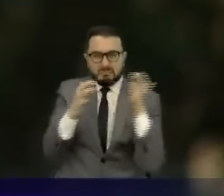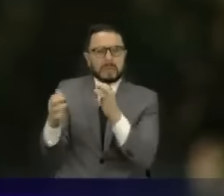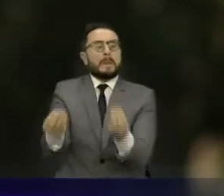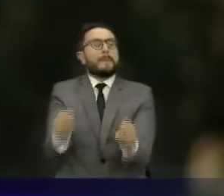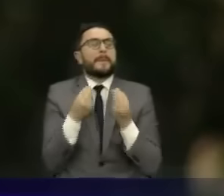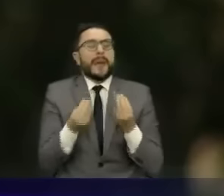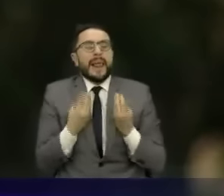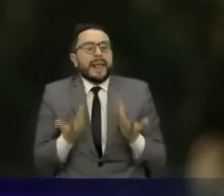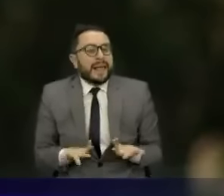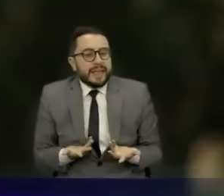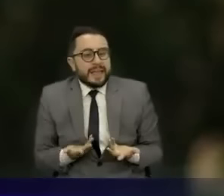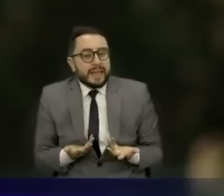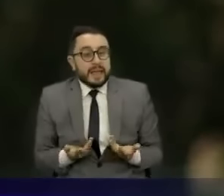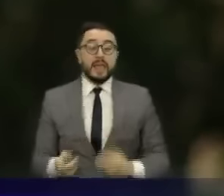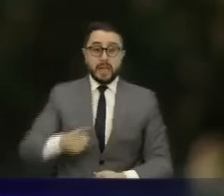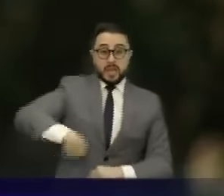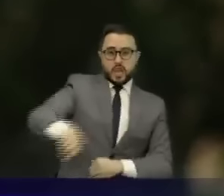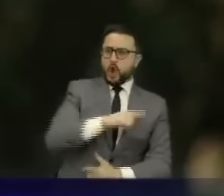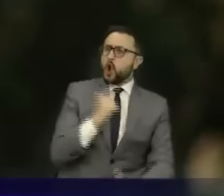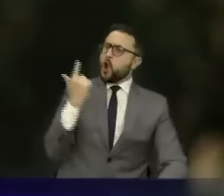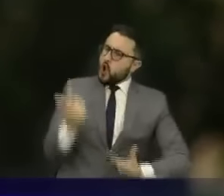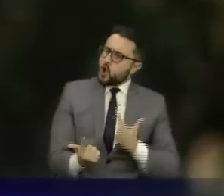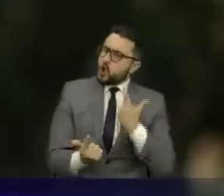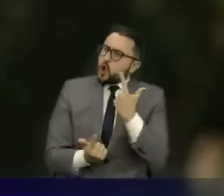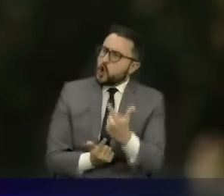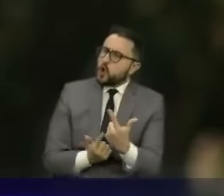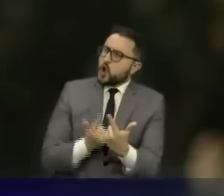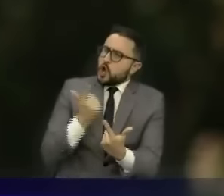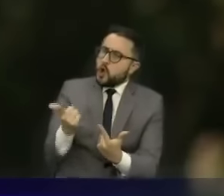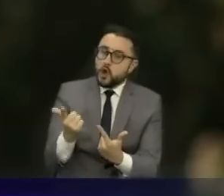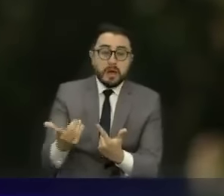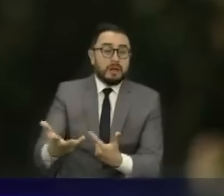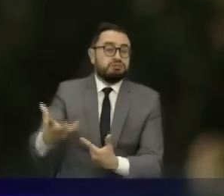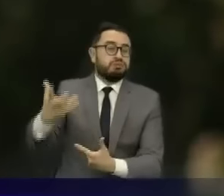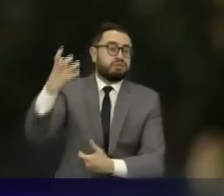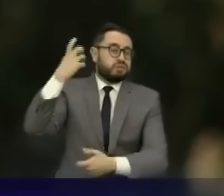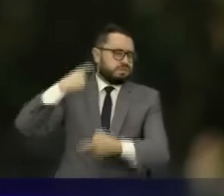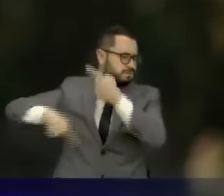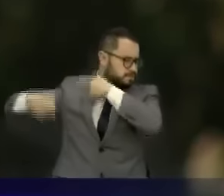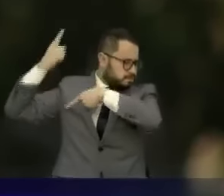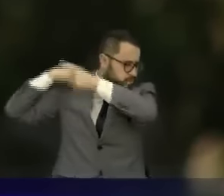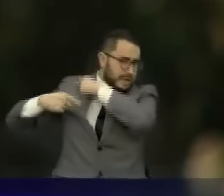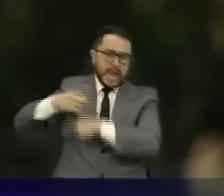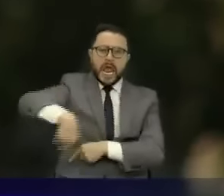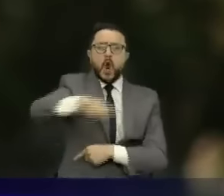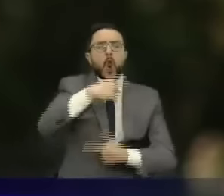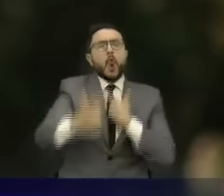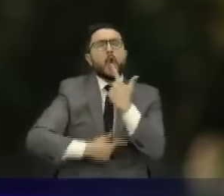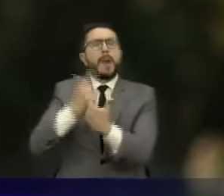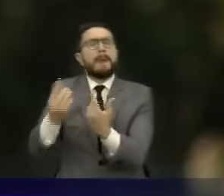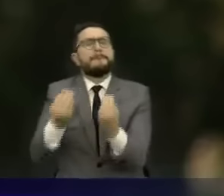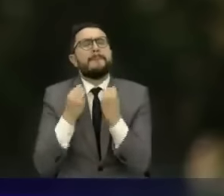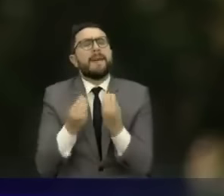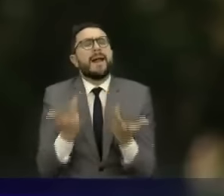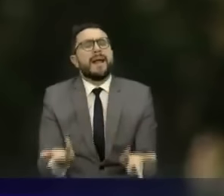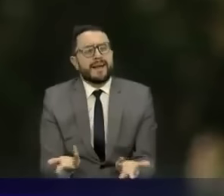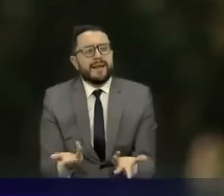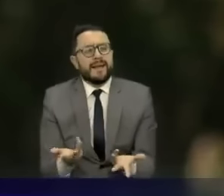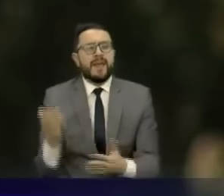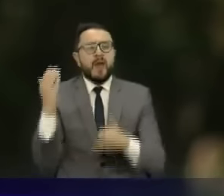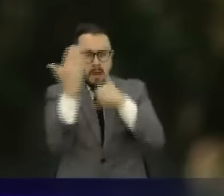el significado de esa lucha de nuestros, vendrán a ser tatarabuelos, bisabuelos, de todas las regiones